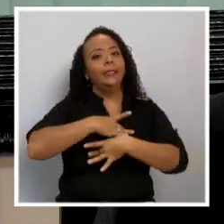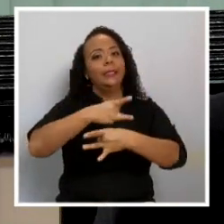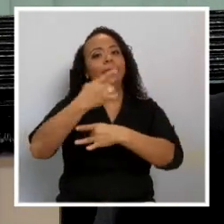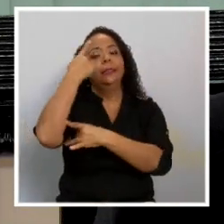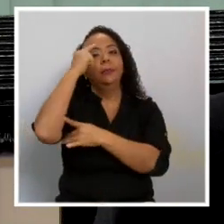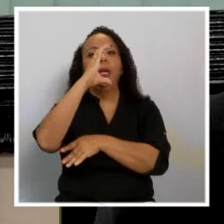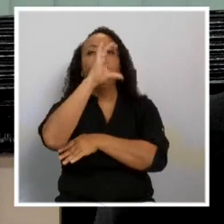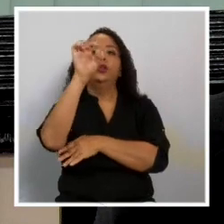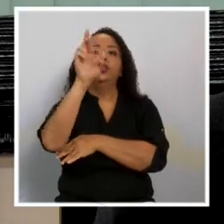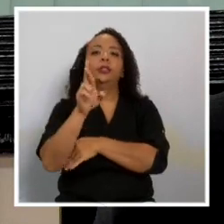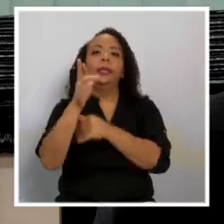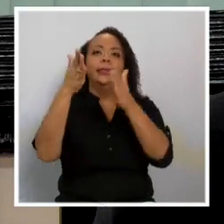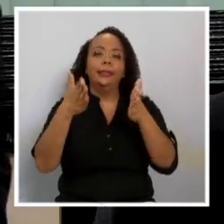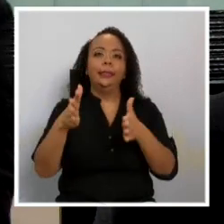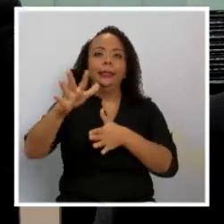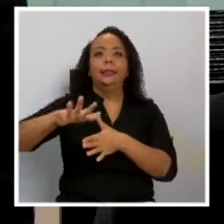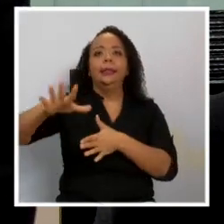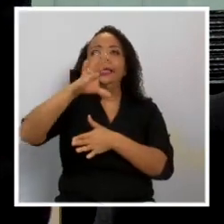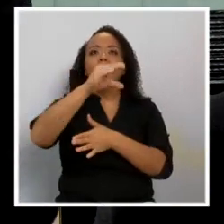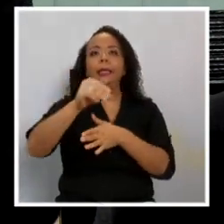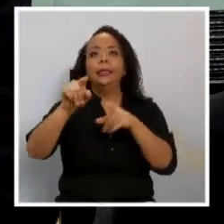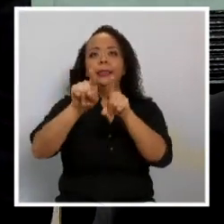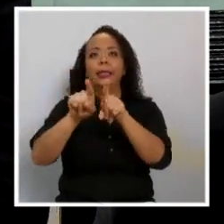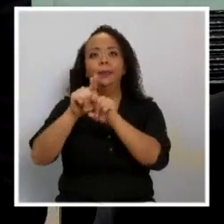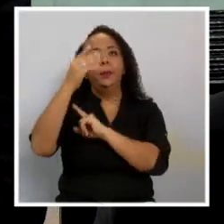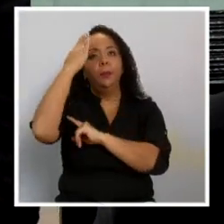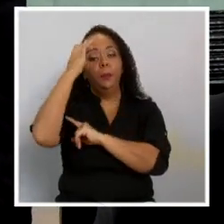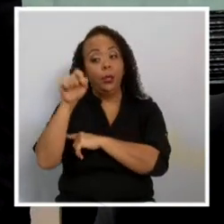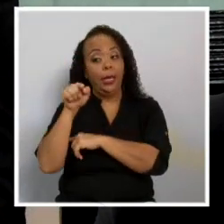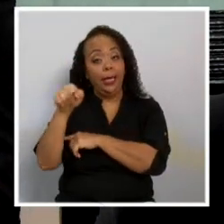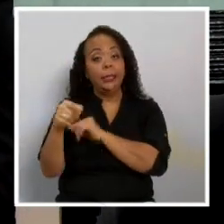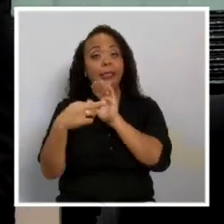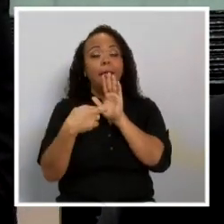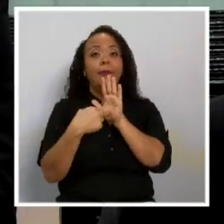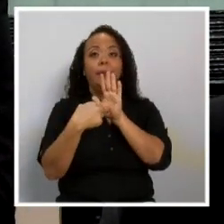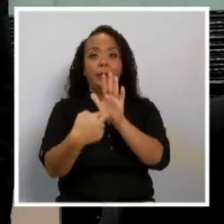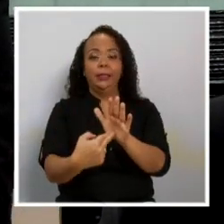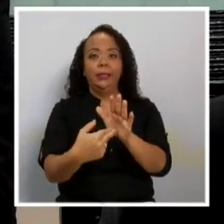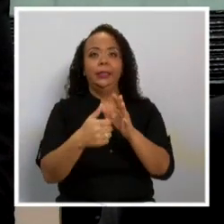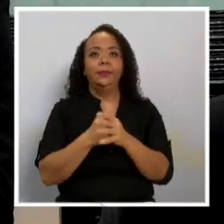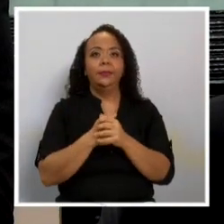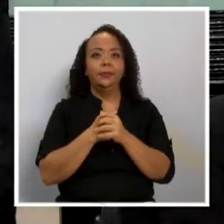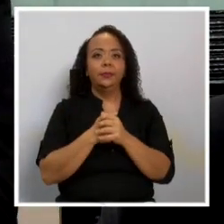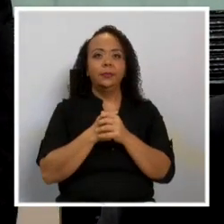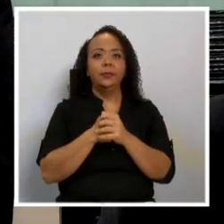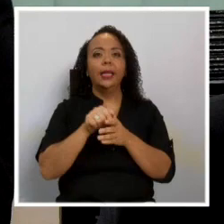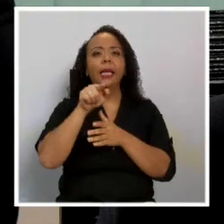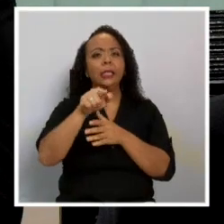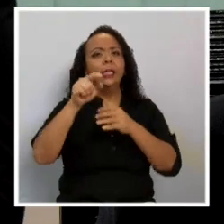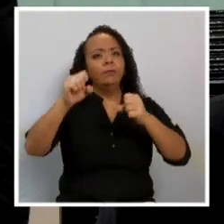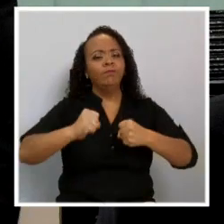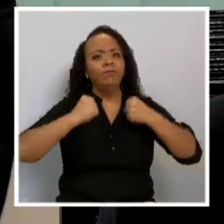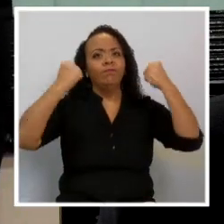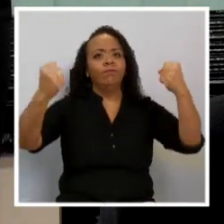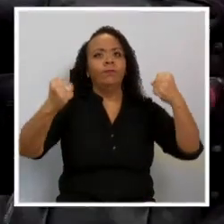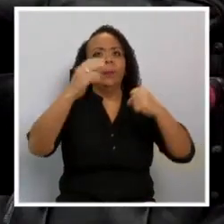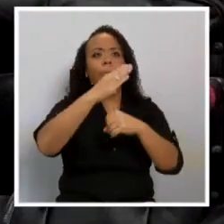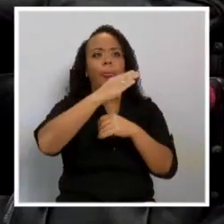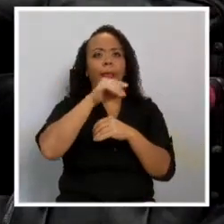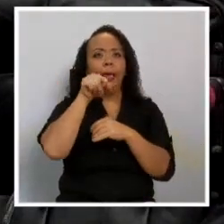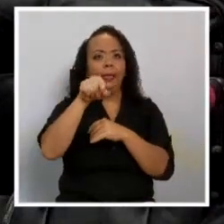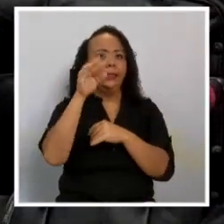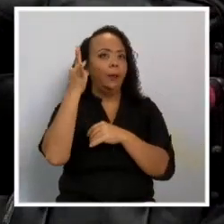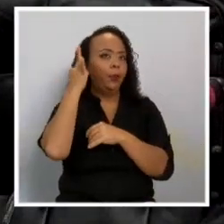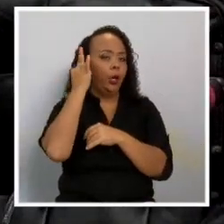para los costarricenses, y también porque doña Zoila representa esa valentía y ese coraje, esa